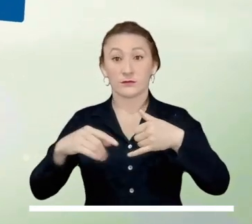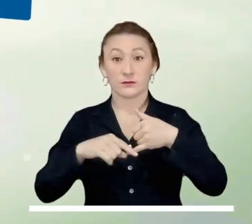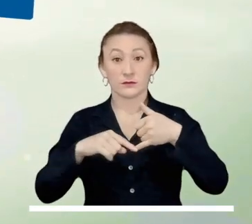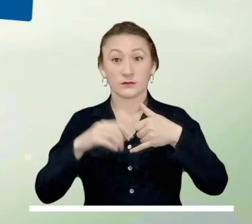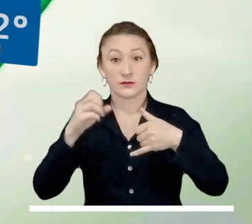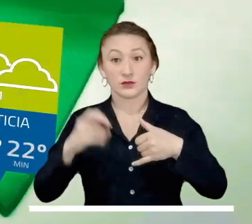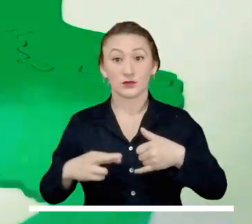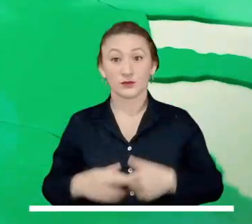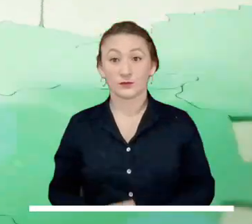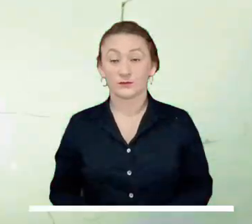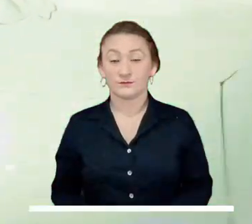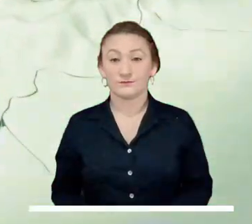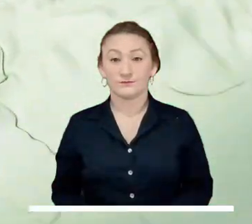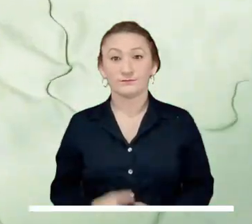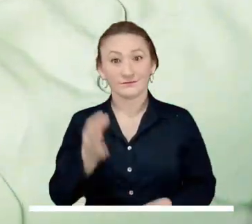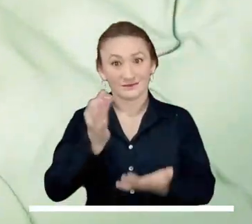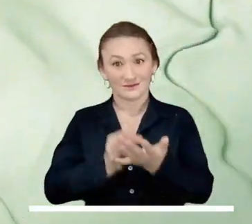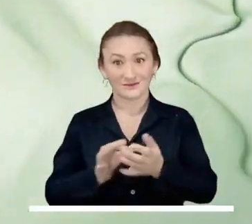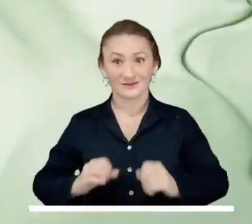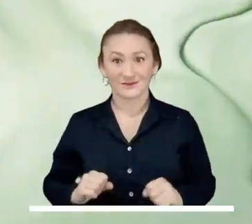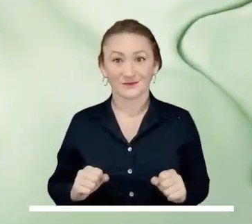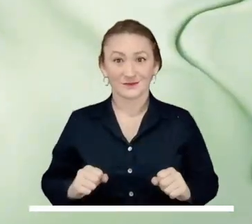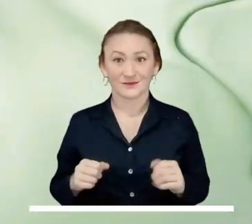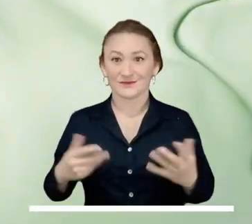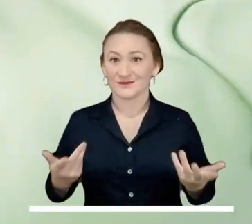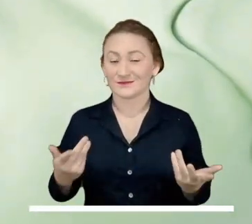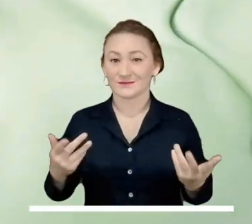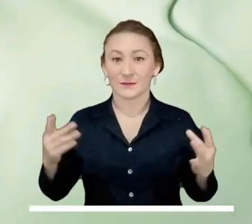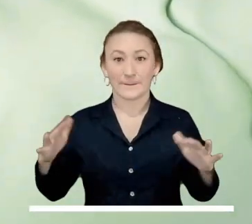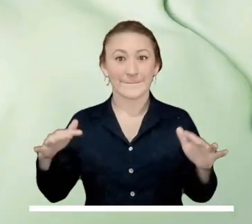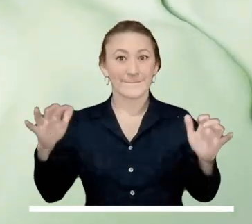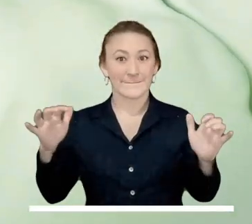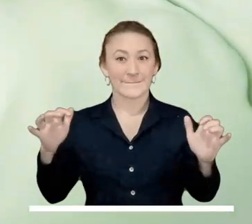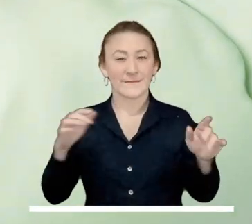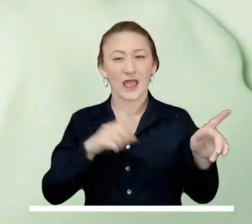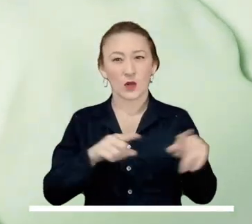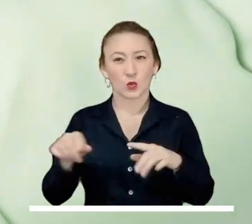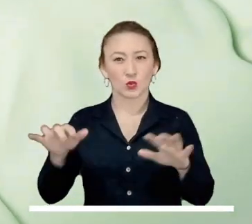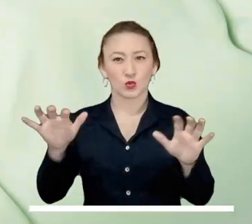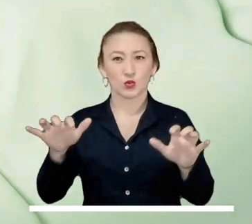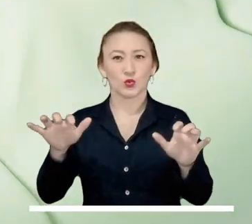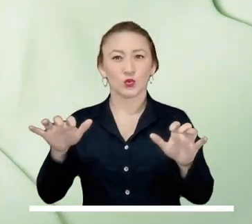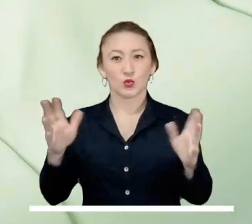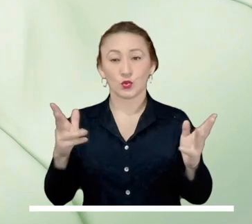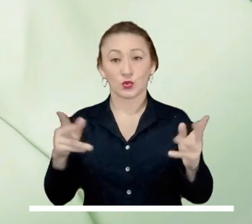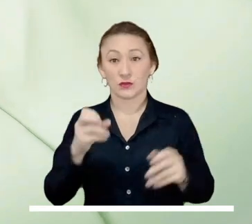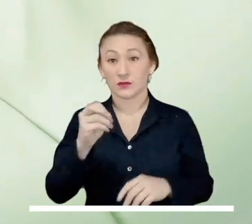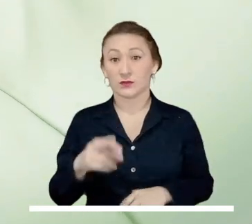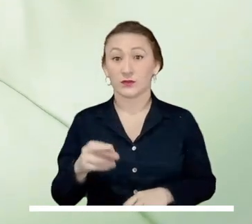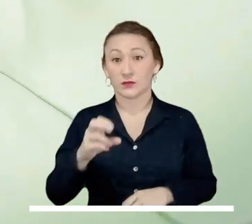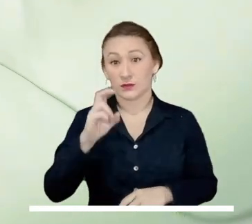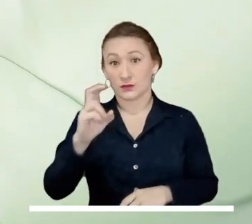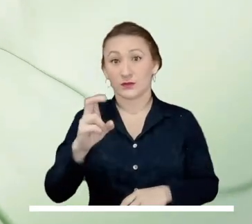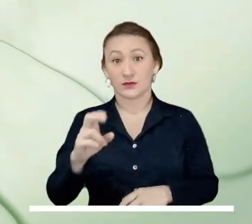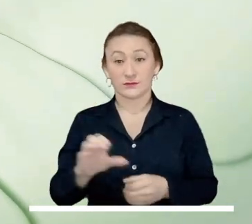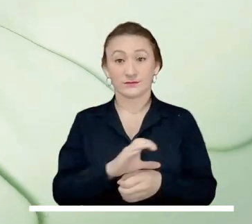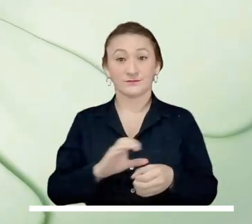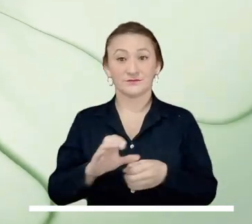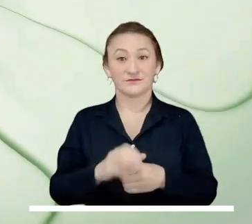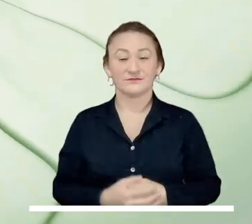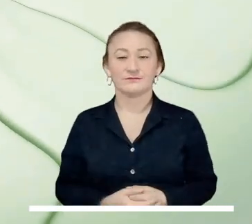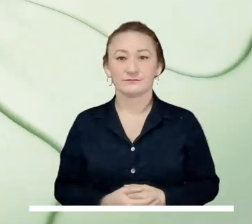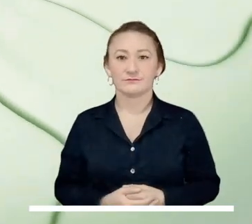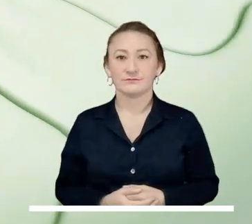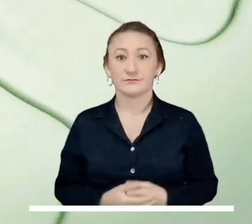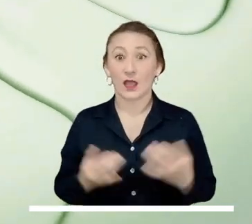Putumayo, oriente de Vaupés y Guainía y sur de Amazonas. Todo parece indicar que en la capital del país reinará el tiempo seco, salvo por